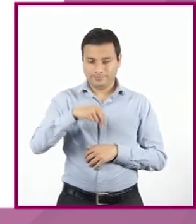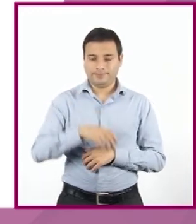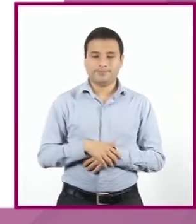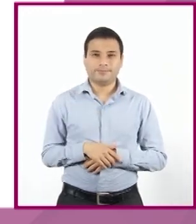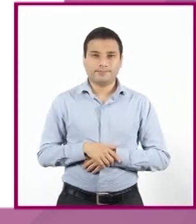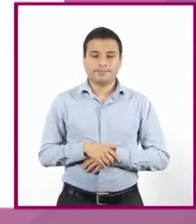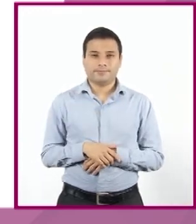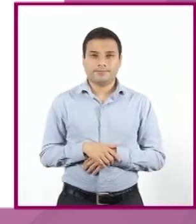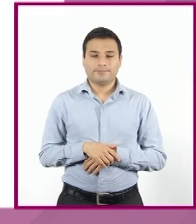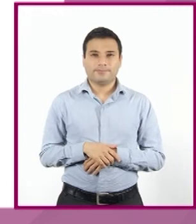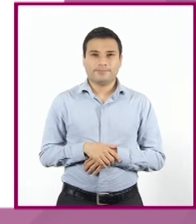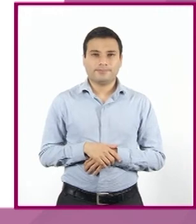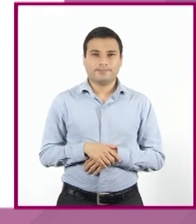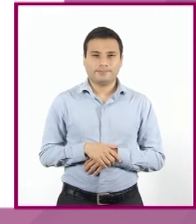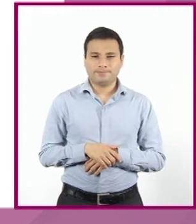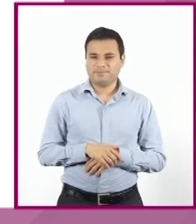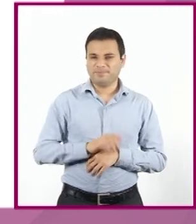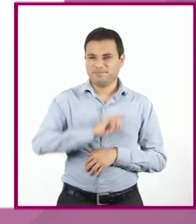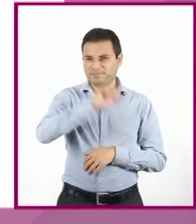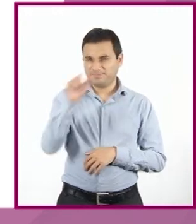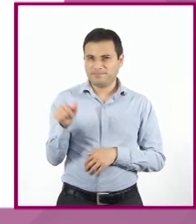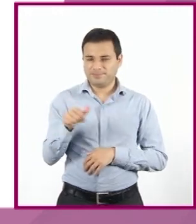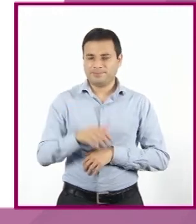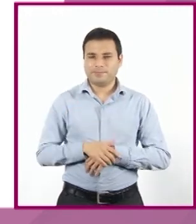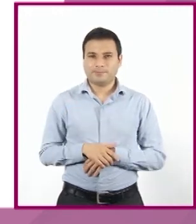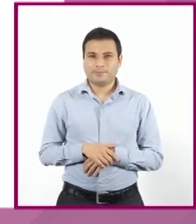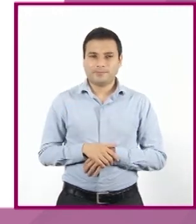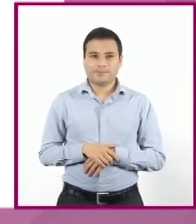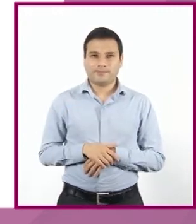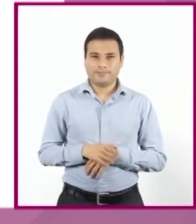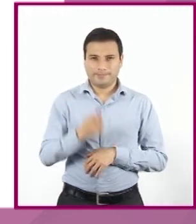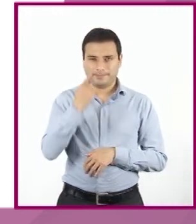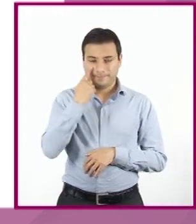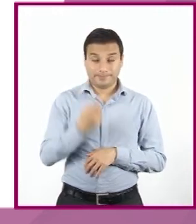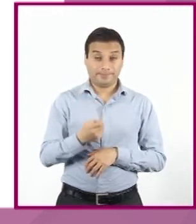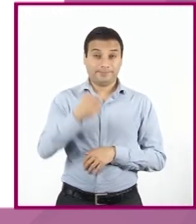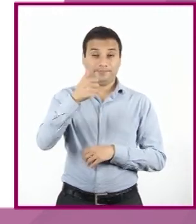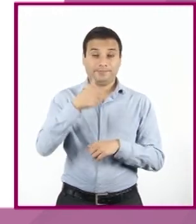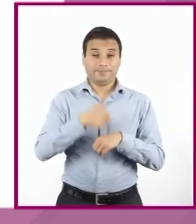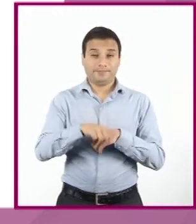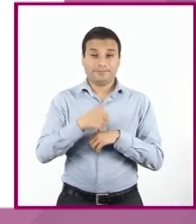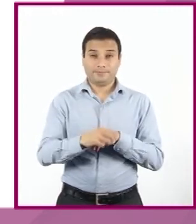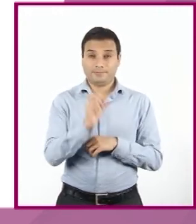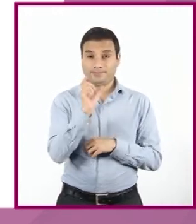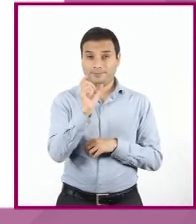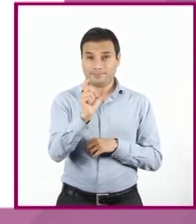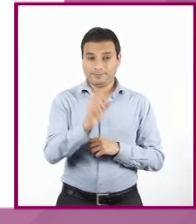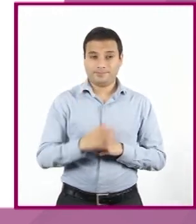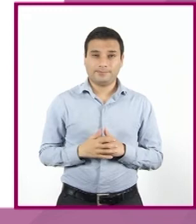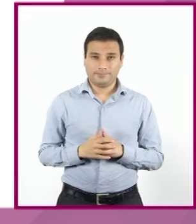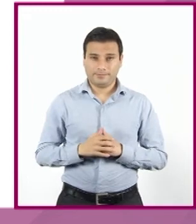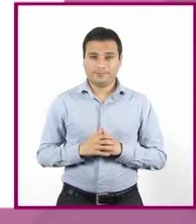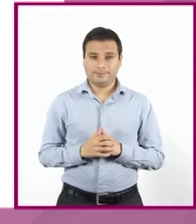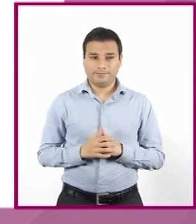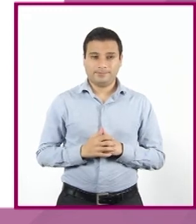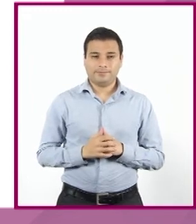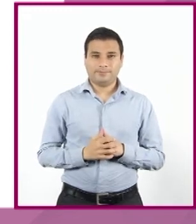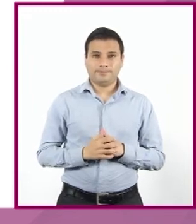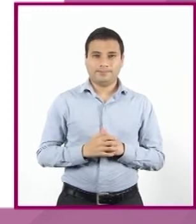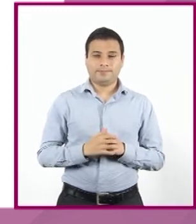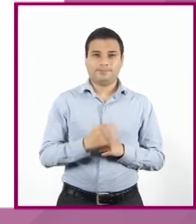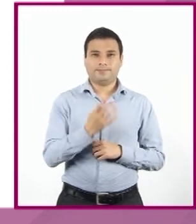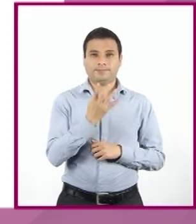4n. Posteriormente, encontraremos el primer término de nuestra sucesión, sustituyendo n por